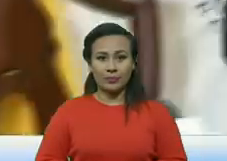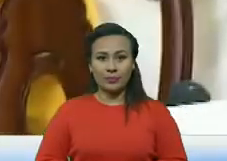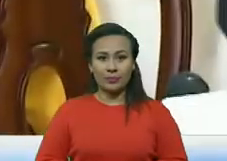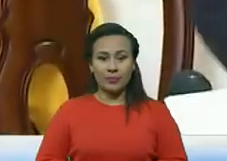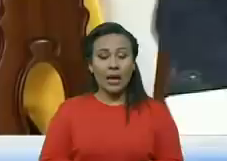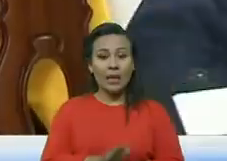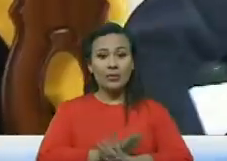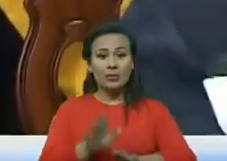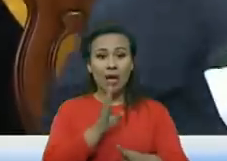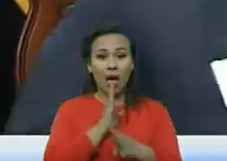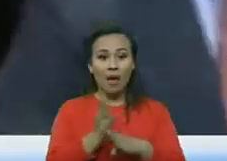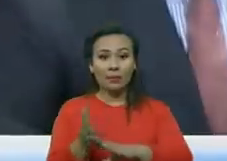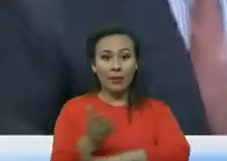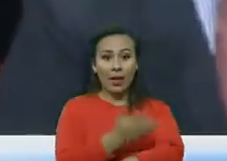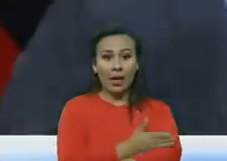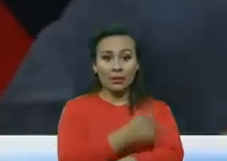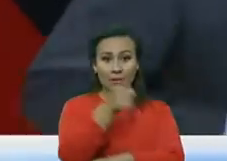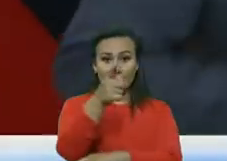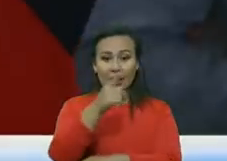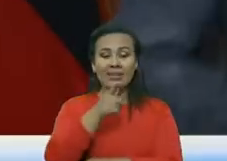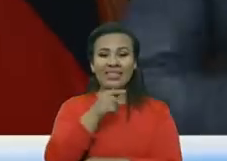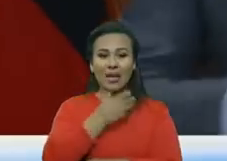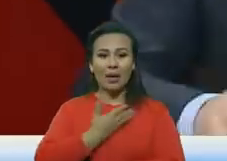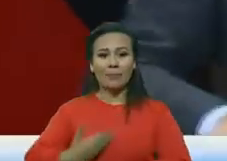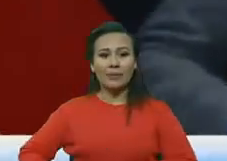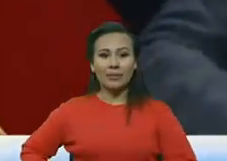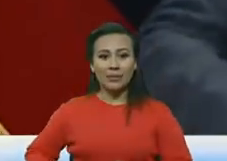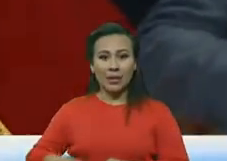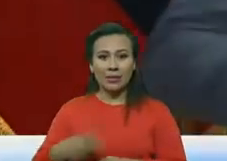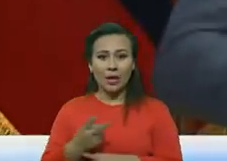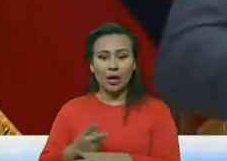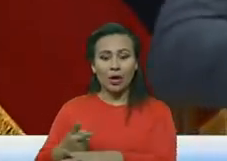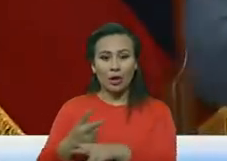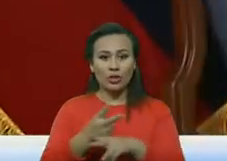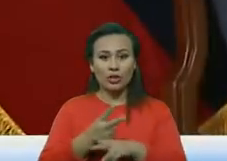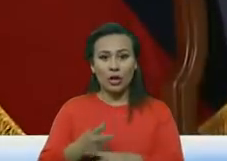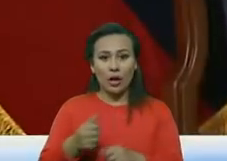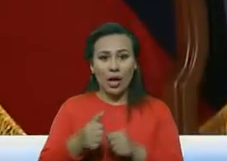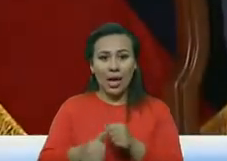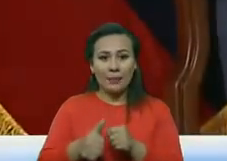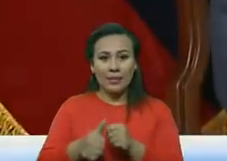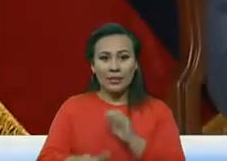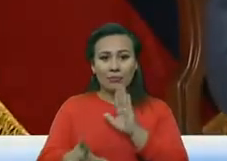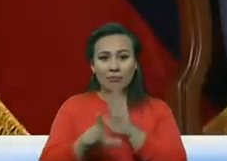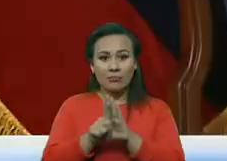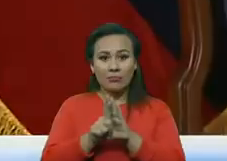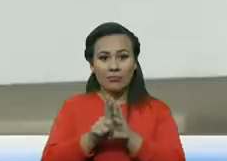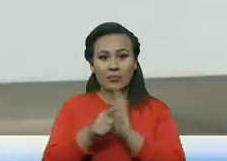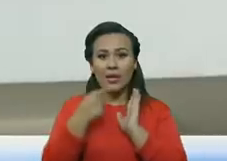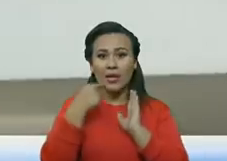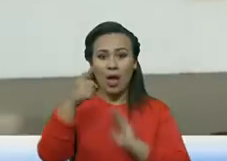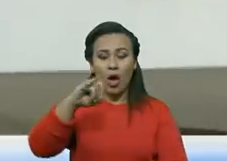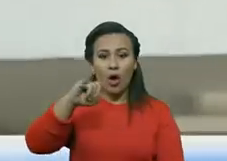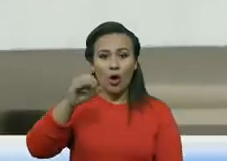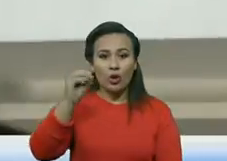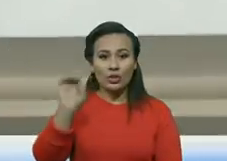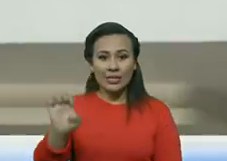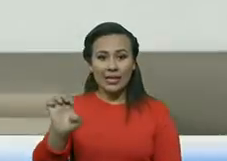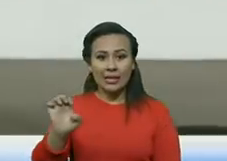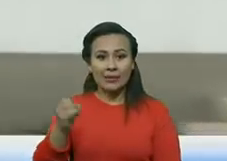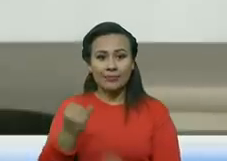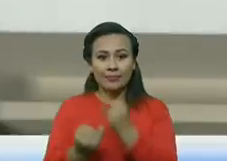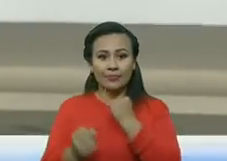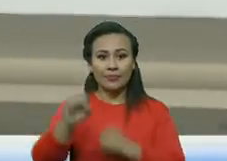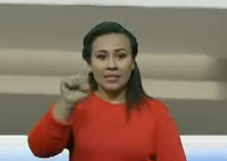Tal y como lo había anunciado en días pasados el presidente del Consejo de Administración Legislativo, José Serrano, tras la reunión del